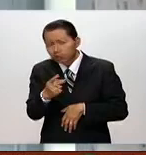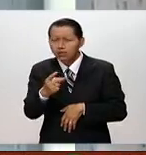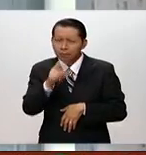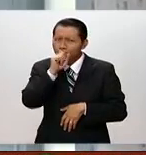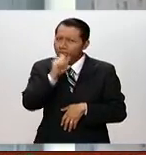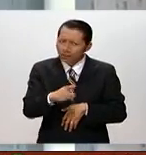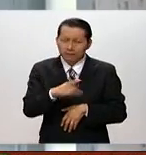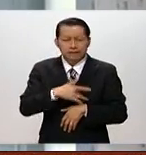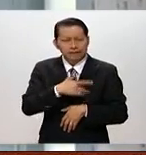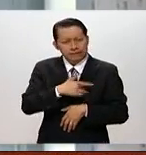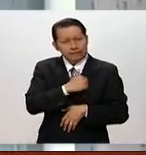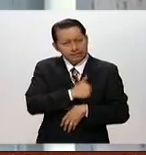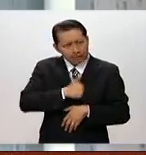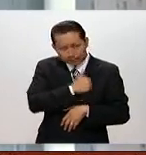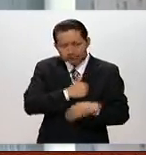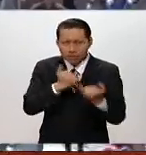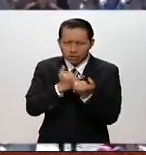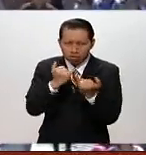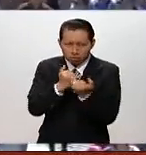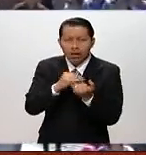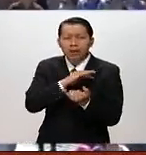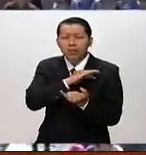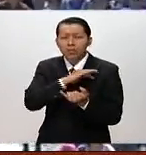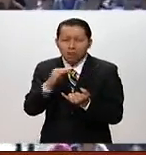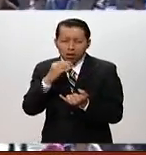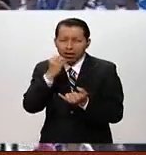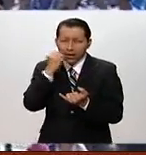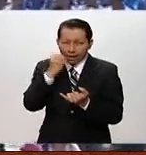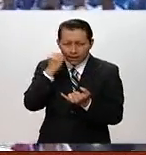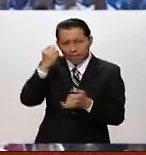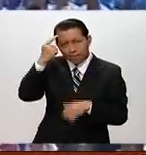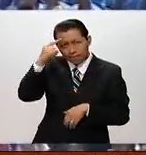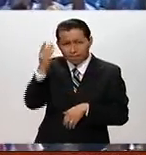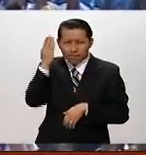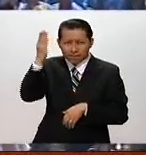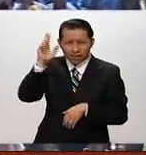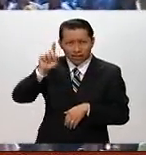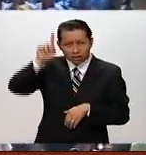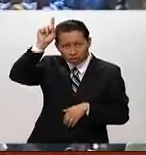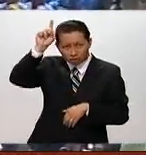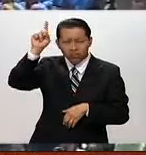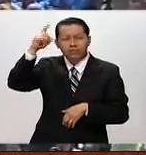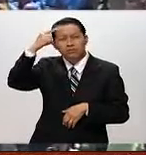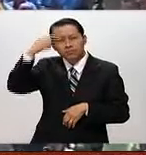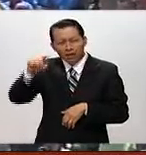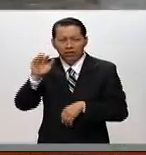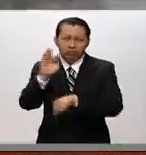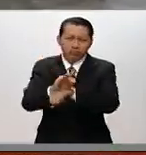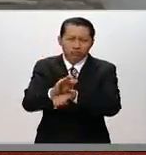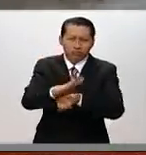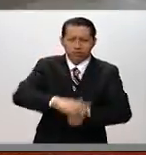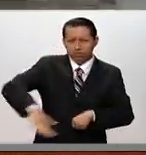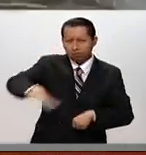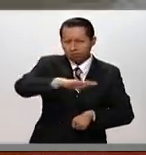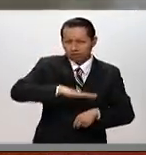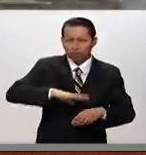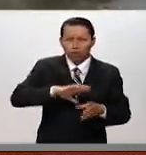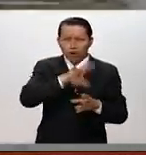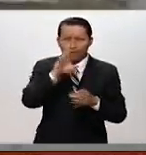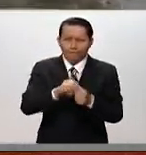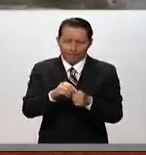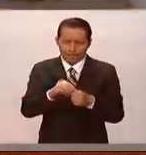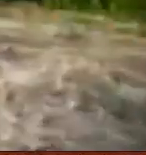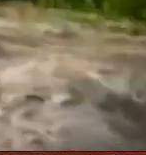oraciones por los fallecidos. También pidió a Dios sostener el ánimo de las autoridades y despertar la solidaridad en